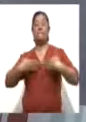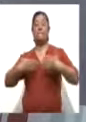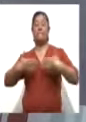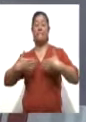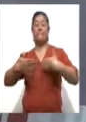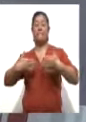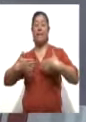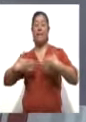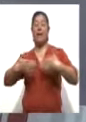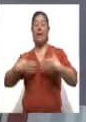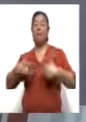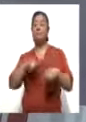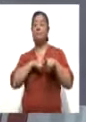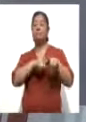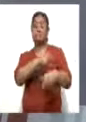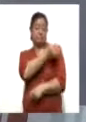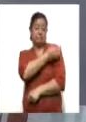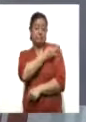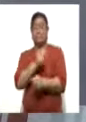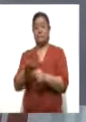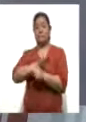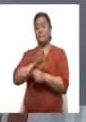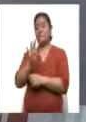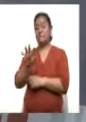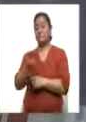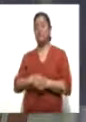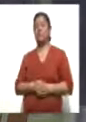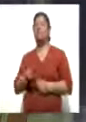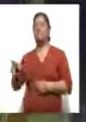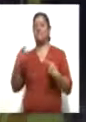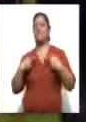vacunación contra COVID-19, esto a población en riesgo.